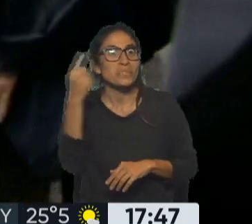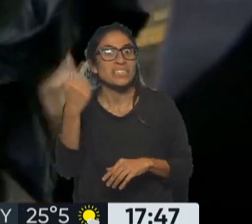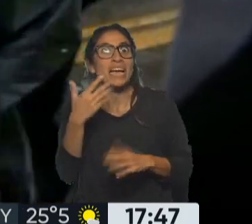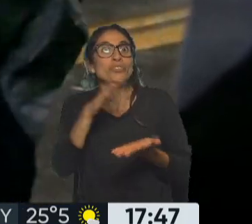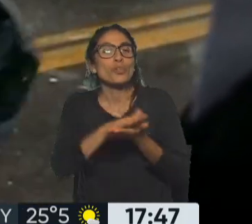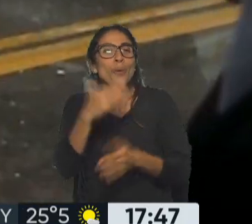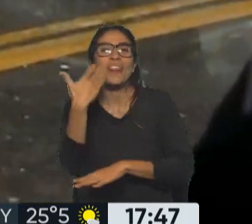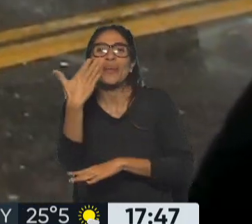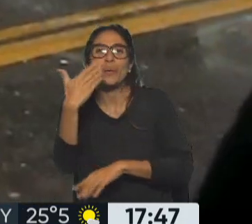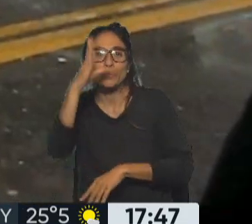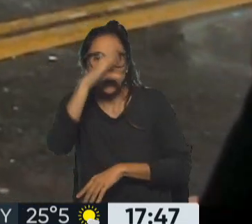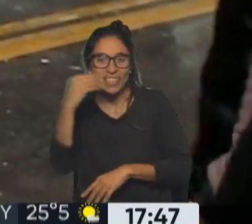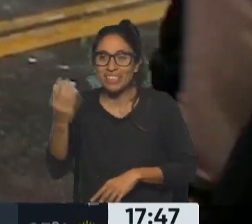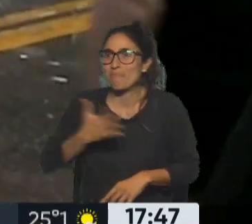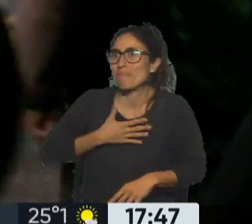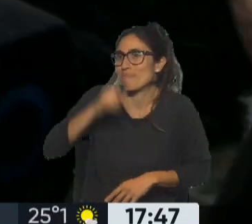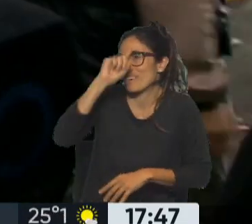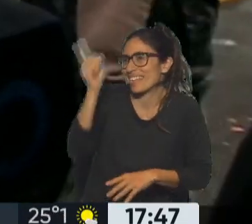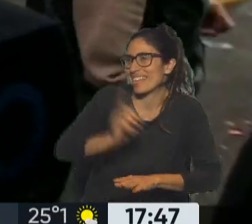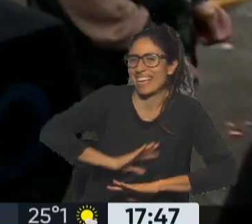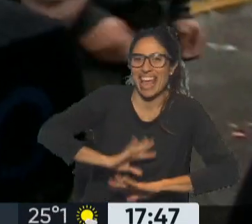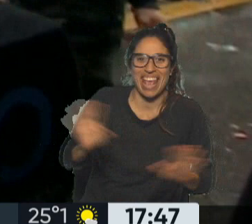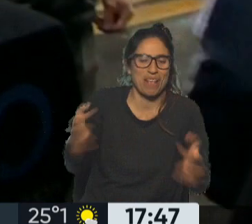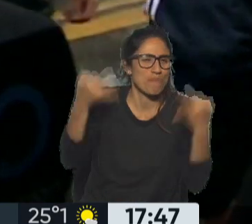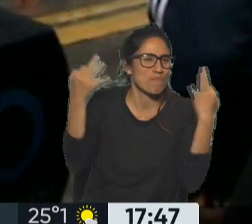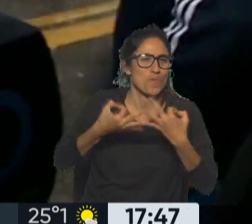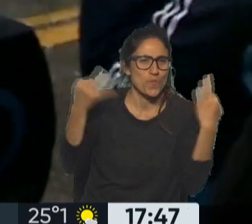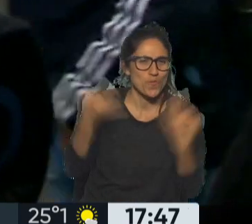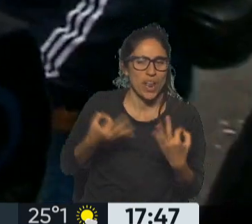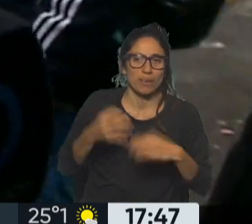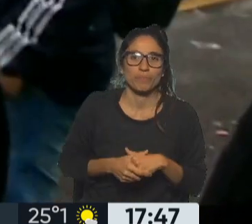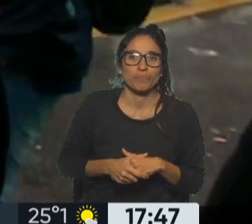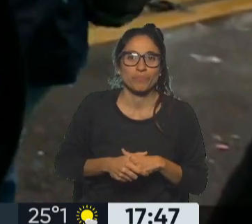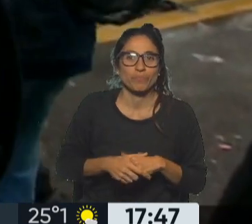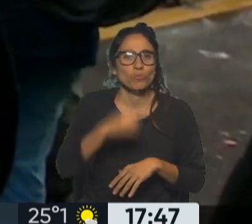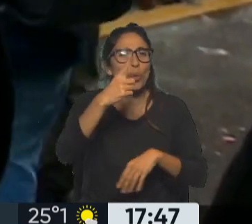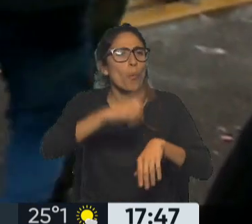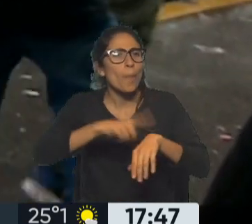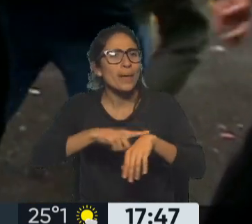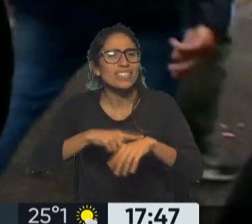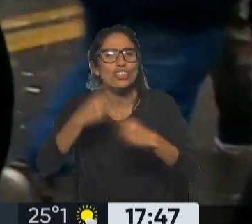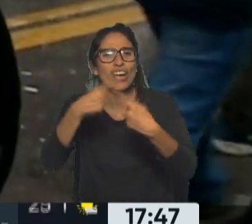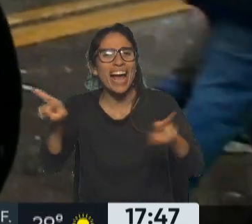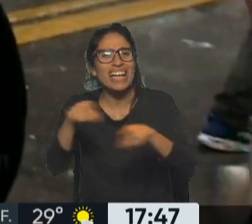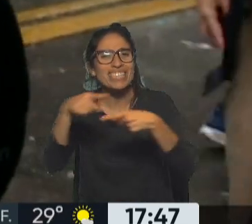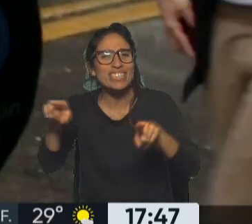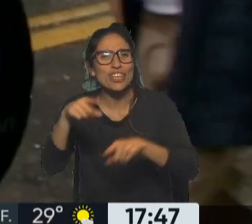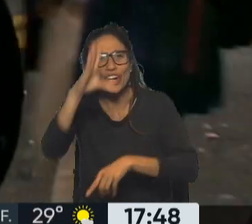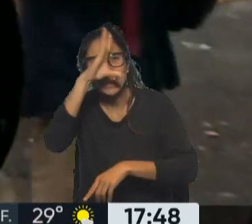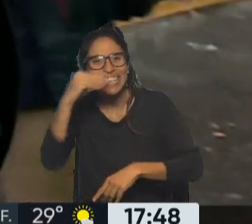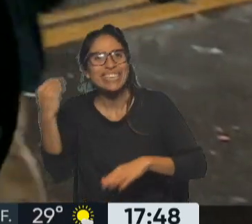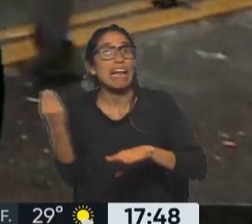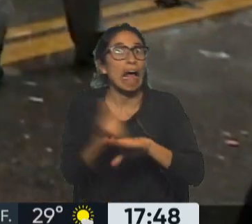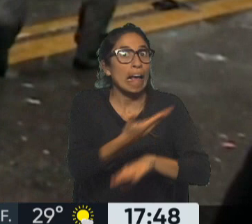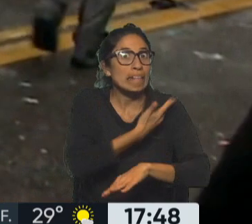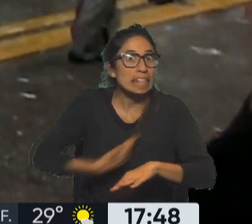maravilloso, emocionante, muy bueno. Uno de los momentos más importantes cuando le dijeron, Cristina, presidenta, le cantaron o un periodo